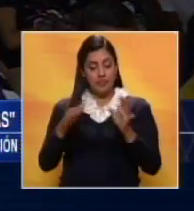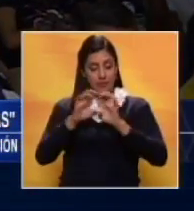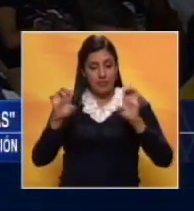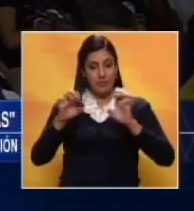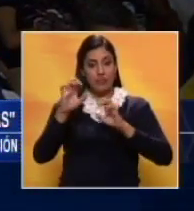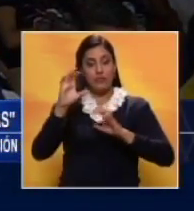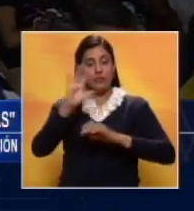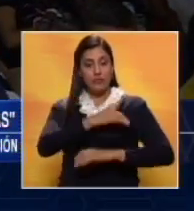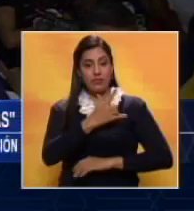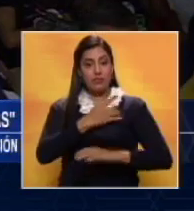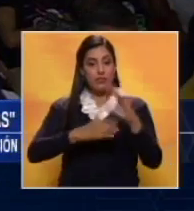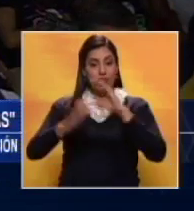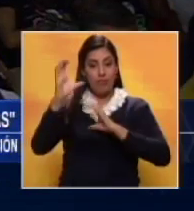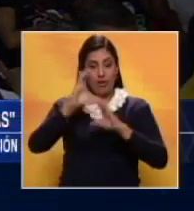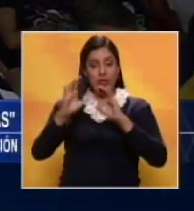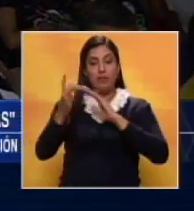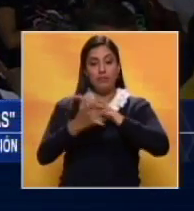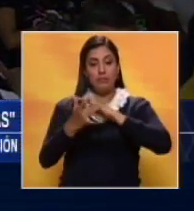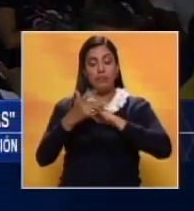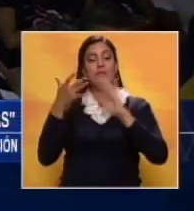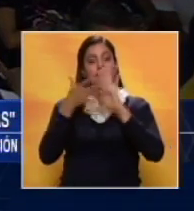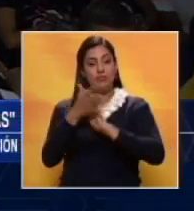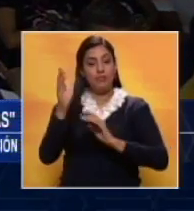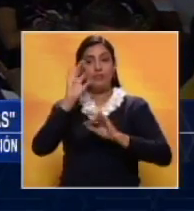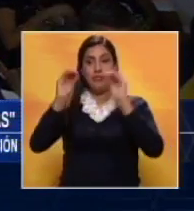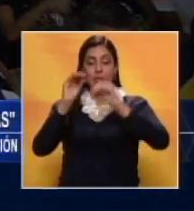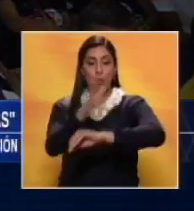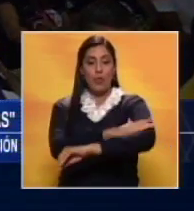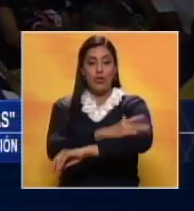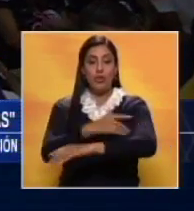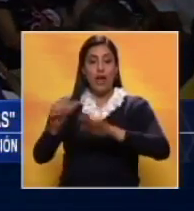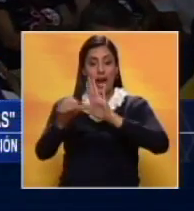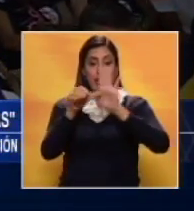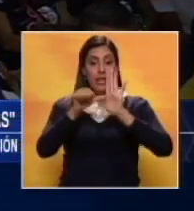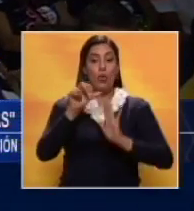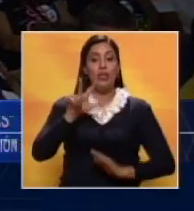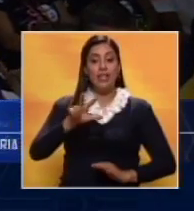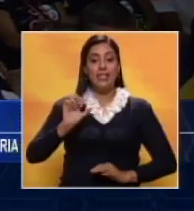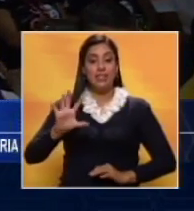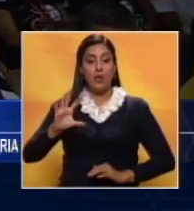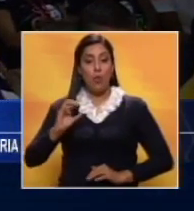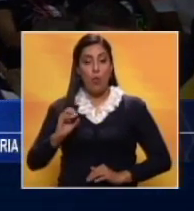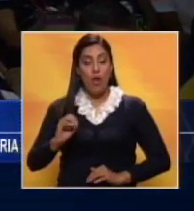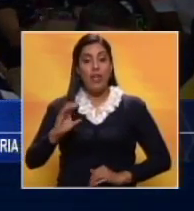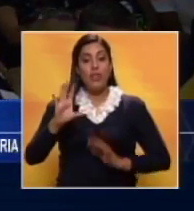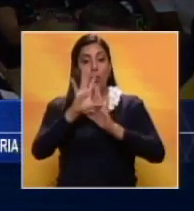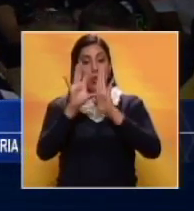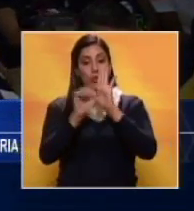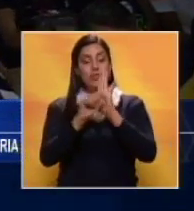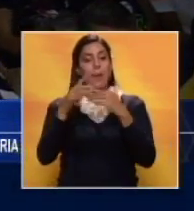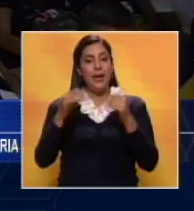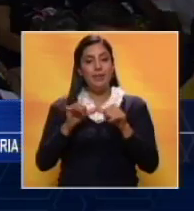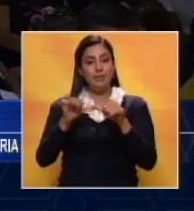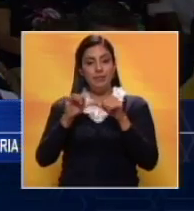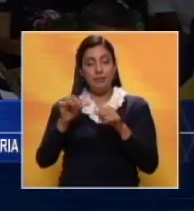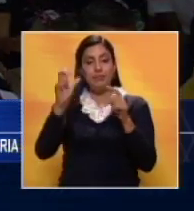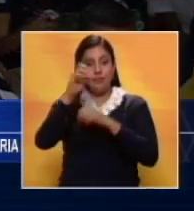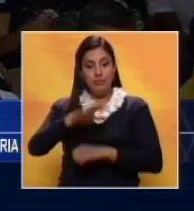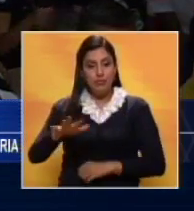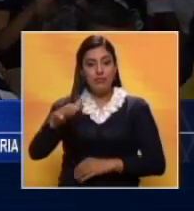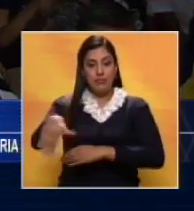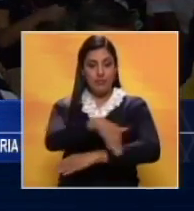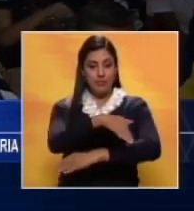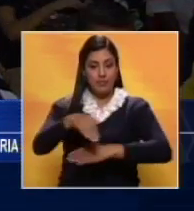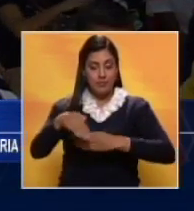Universitaria, Ciencia y Tecnología aseguró que el llamado de la oposición al artículo 350 de la Constitución para mantener a la población